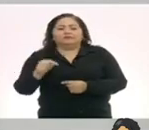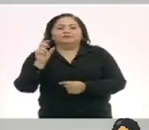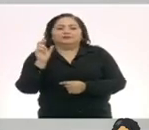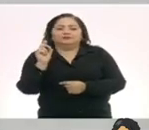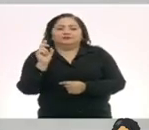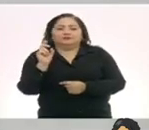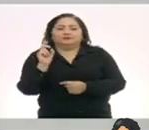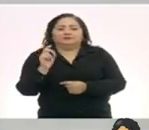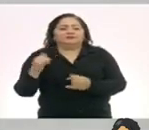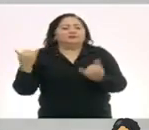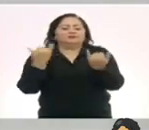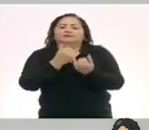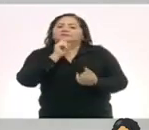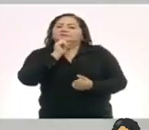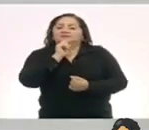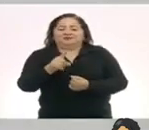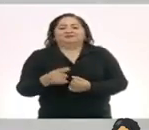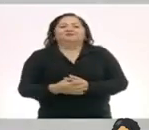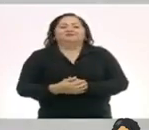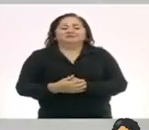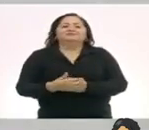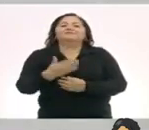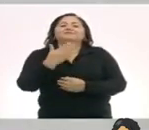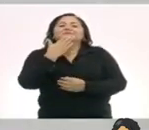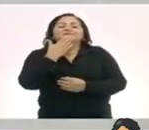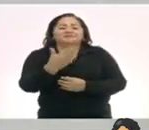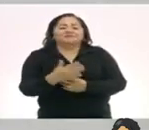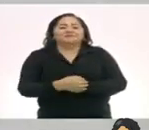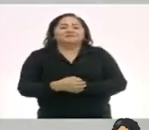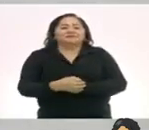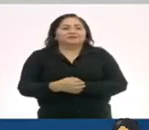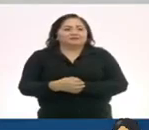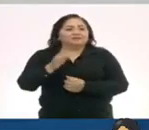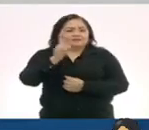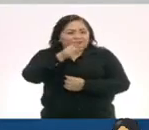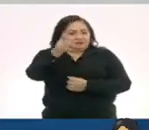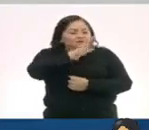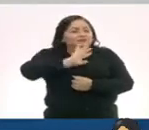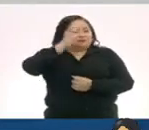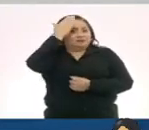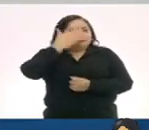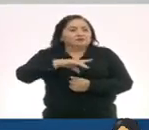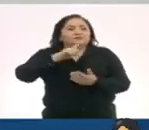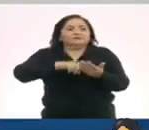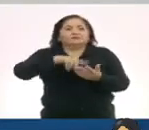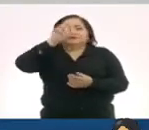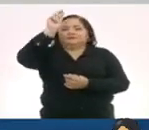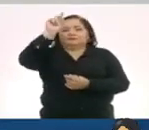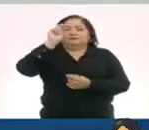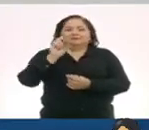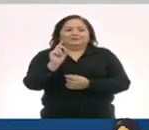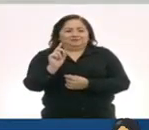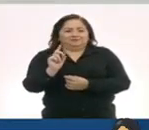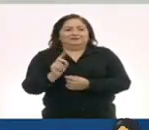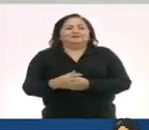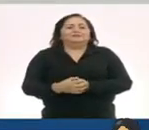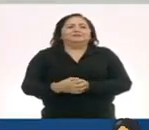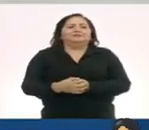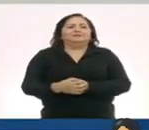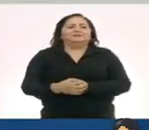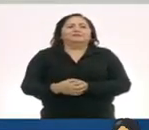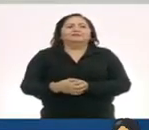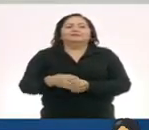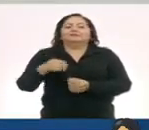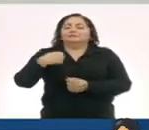30/30. Perfecto. Muy bien. Entonces ya sabemos que el entero son 30/30. Que